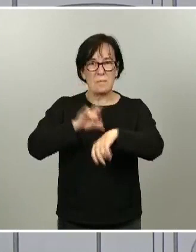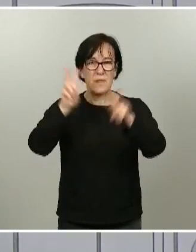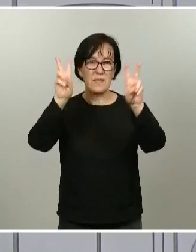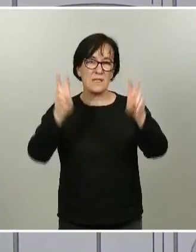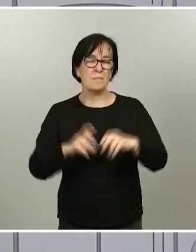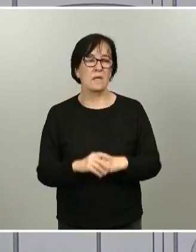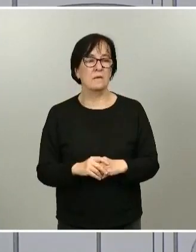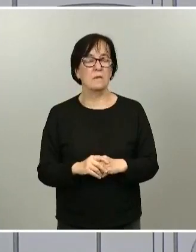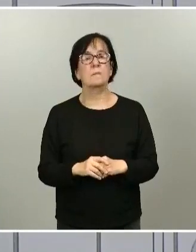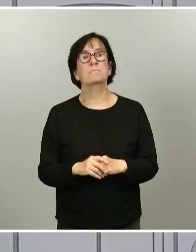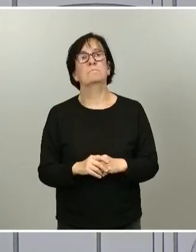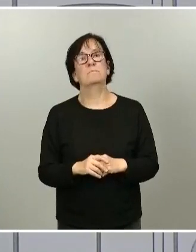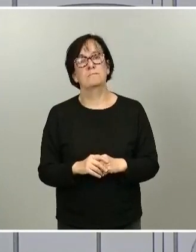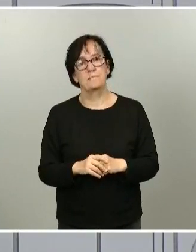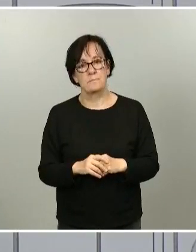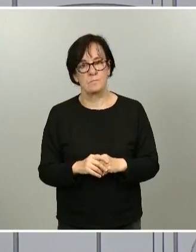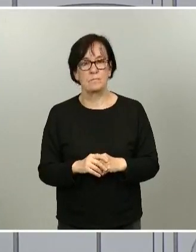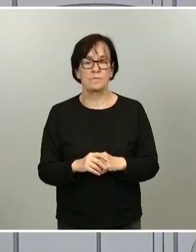vamos a ver, el